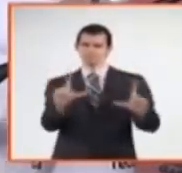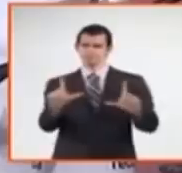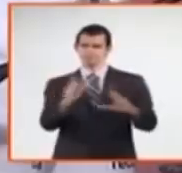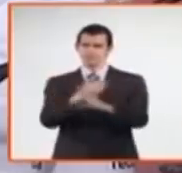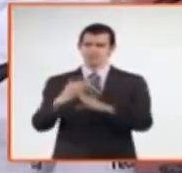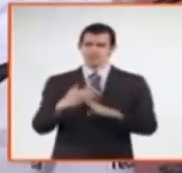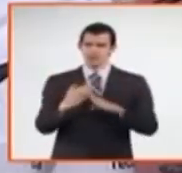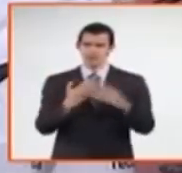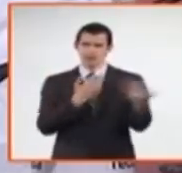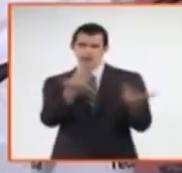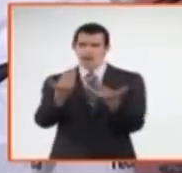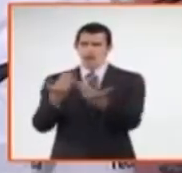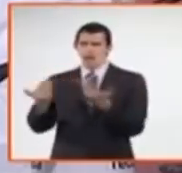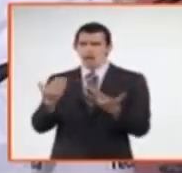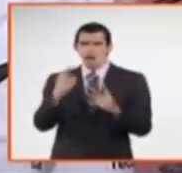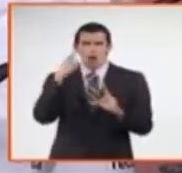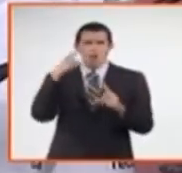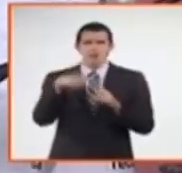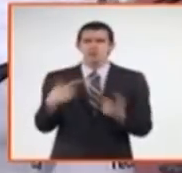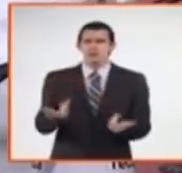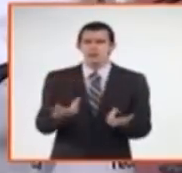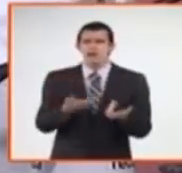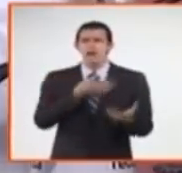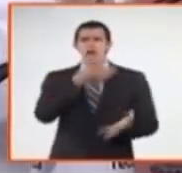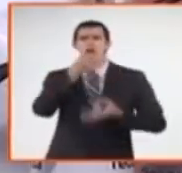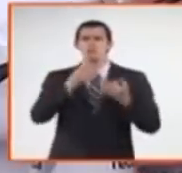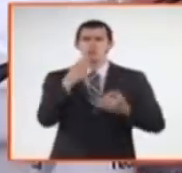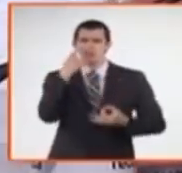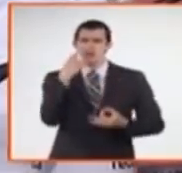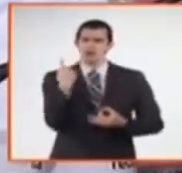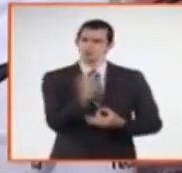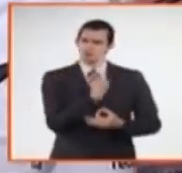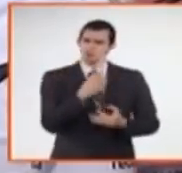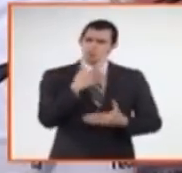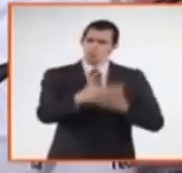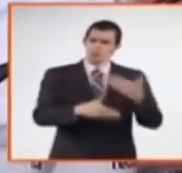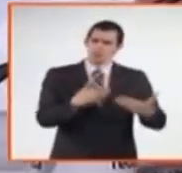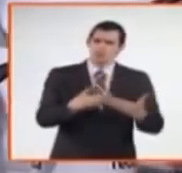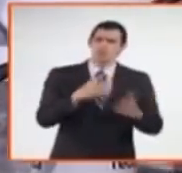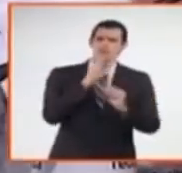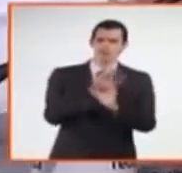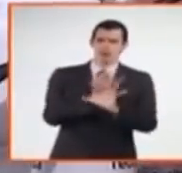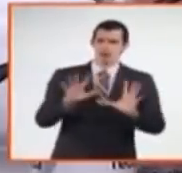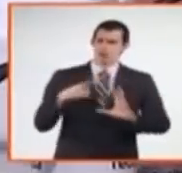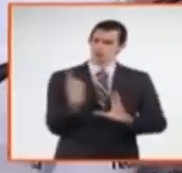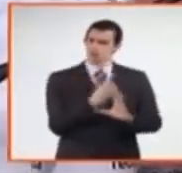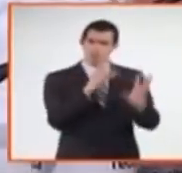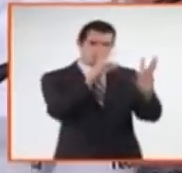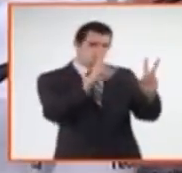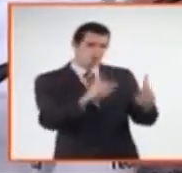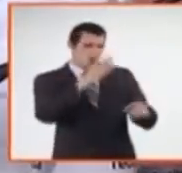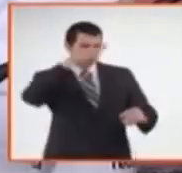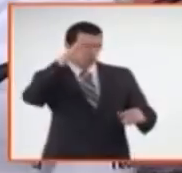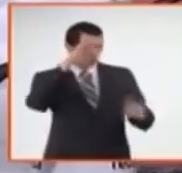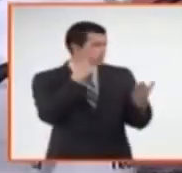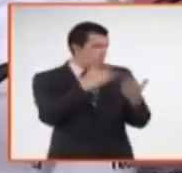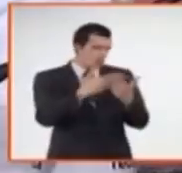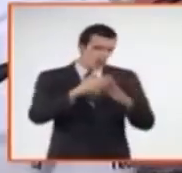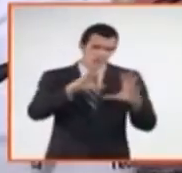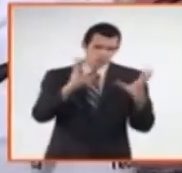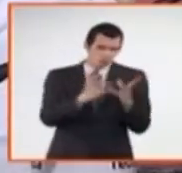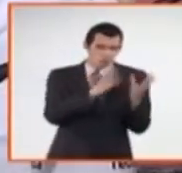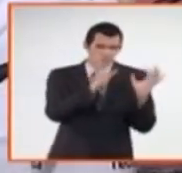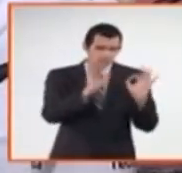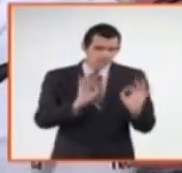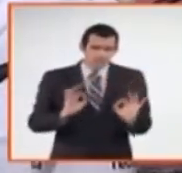proceso de reconocimiento a ser transparente nosotros damos iniciar estos procesos que ellos han establecido